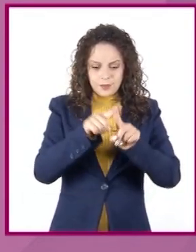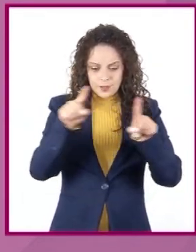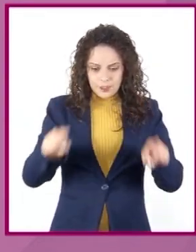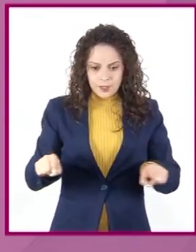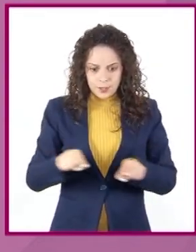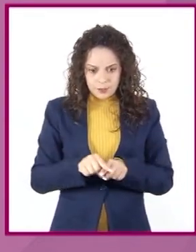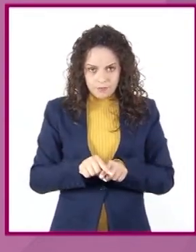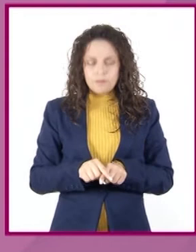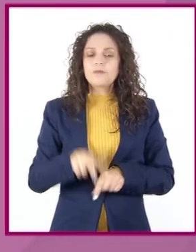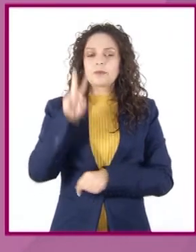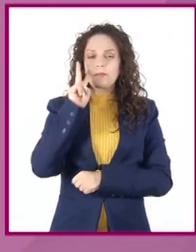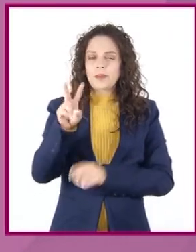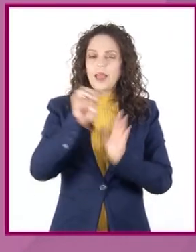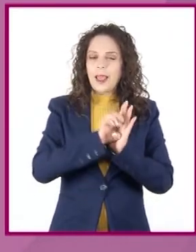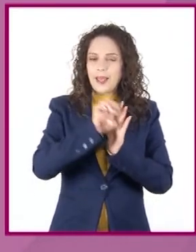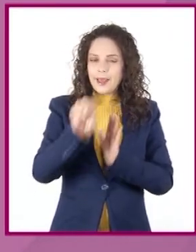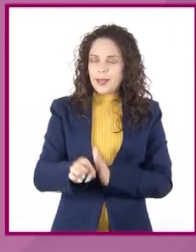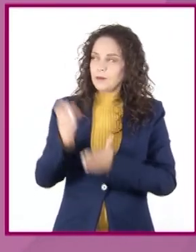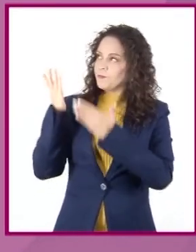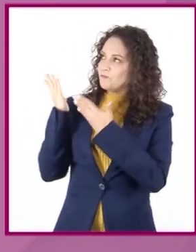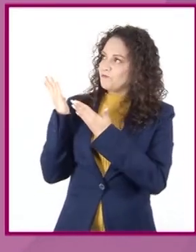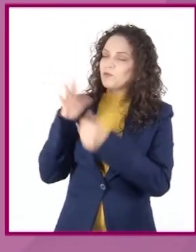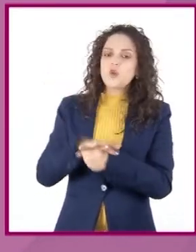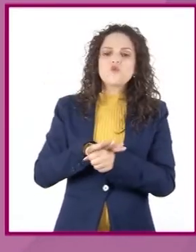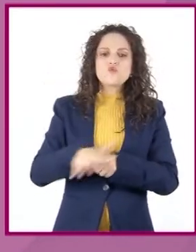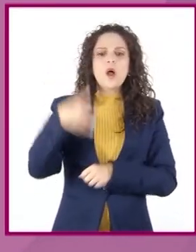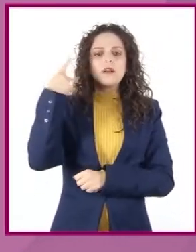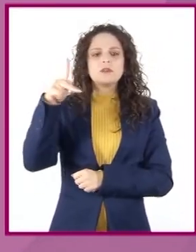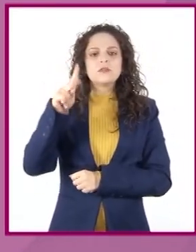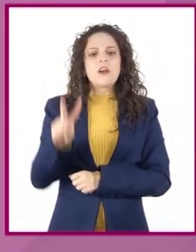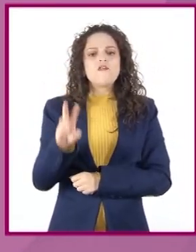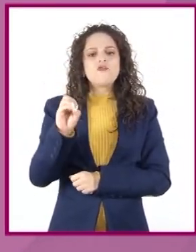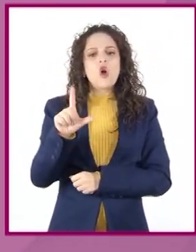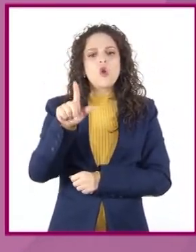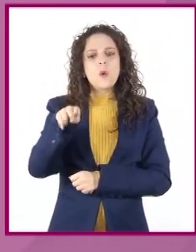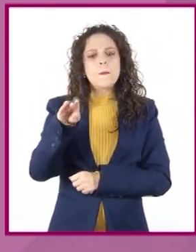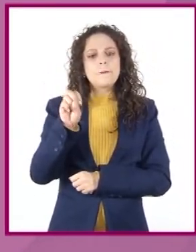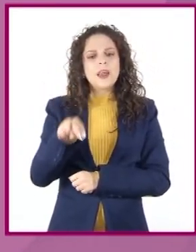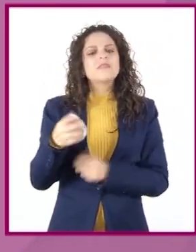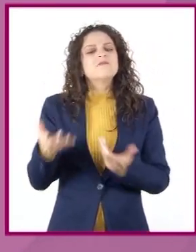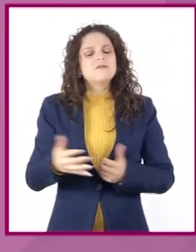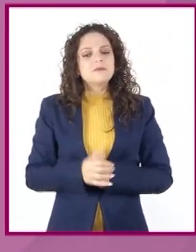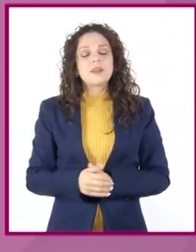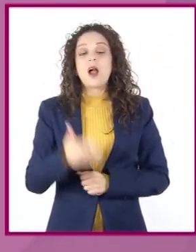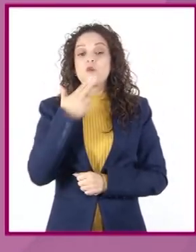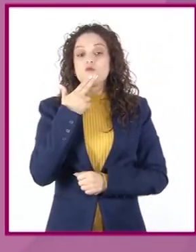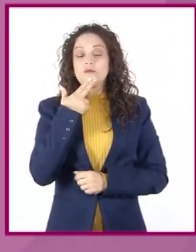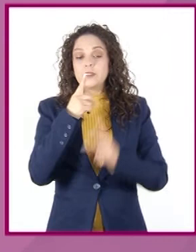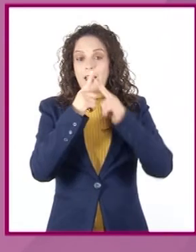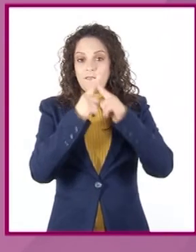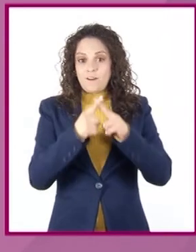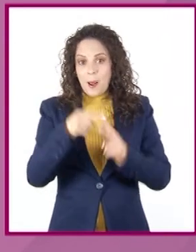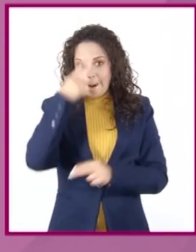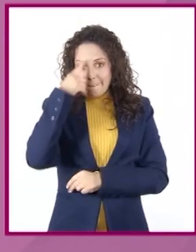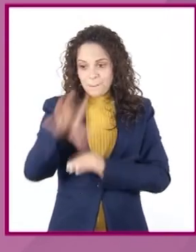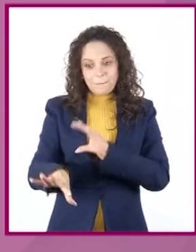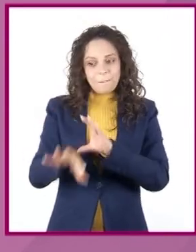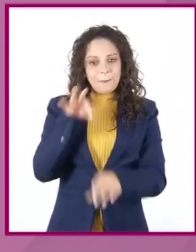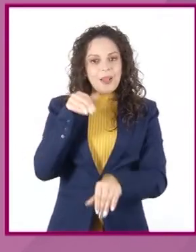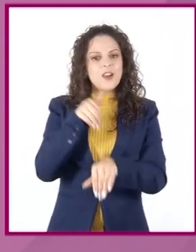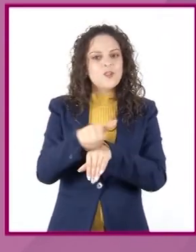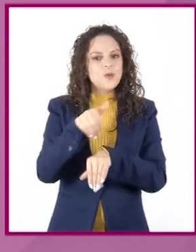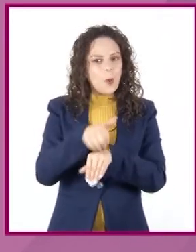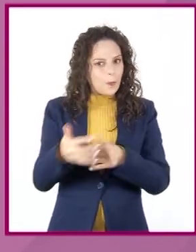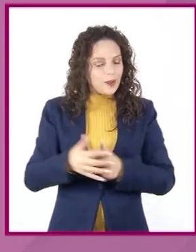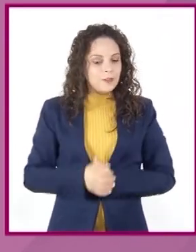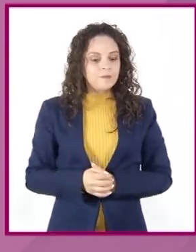Tomemos uno como ejemplo. ¿Cuál es el volumen de este prisma rectangular? Usemos la fórmula para obtenerlo. El volumen